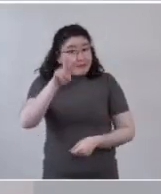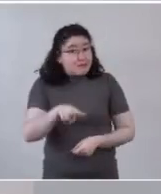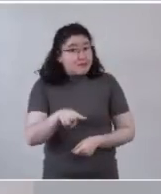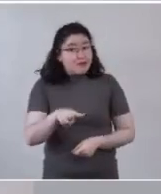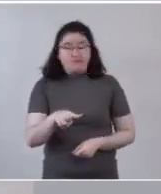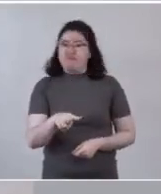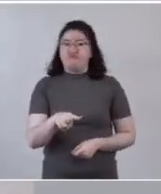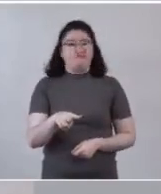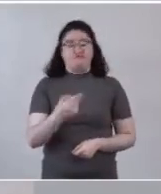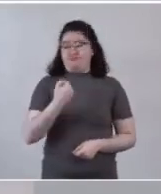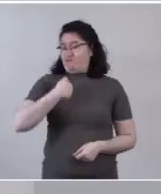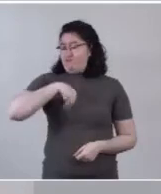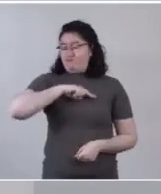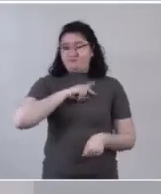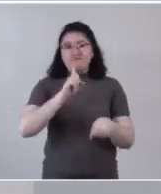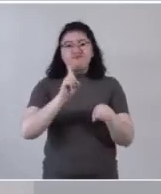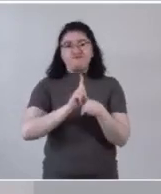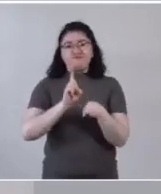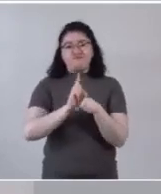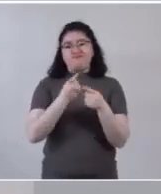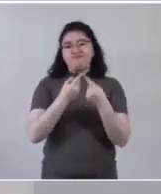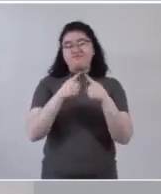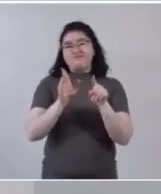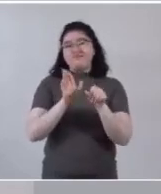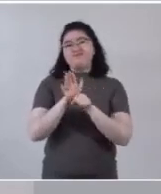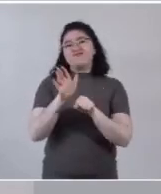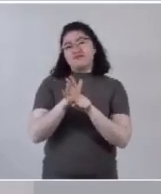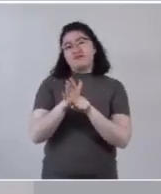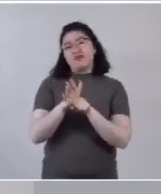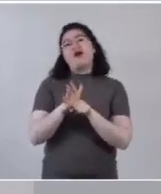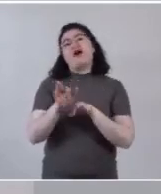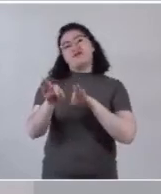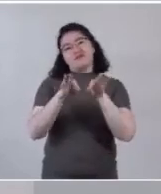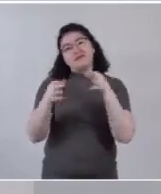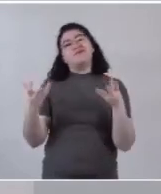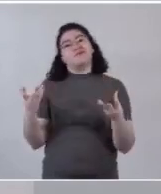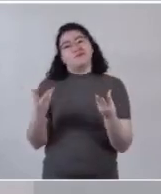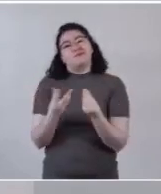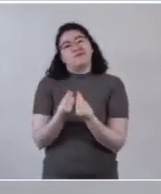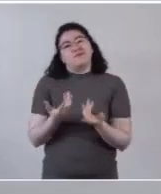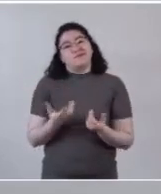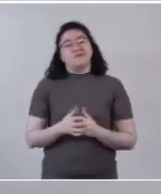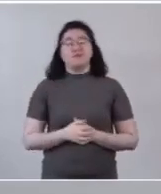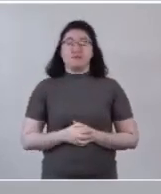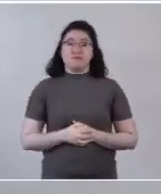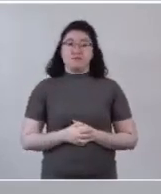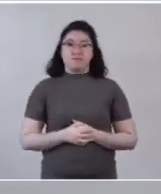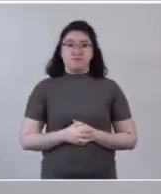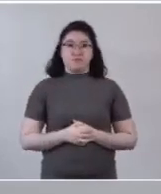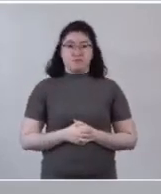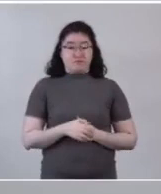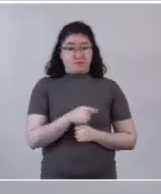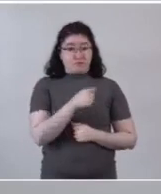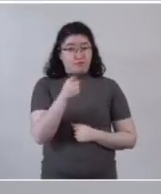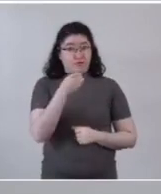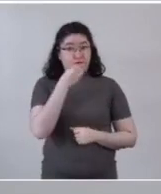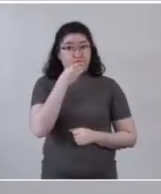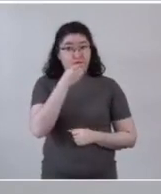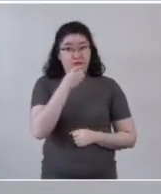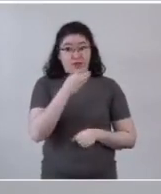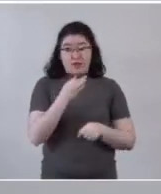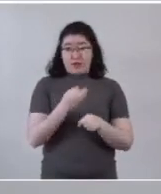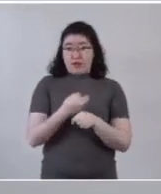estamos viviendo todos los días, que es la coordinación permanente. ¿Rechaza que haya hasta 3 veces